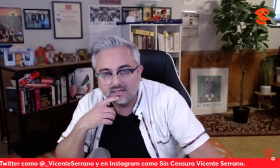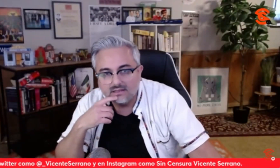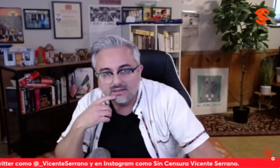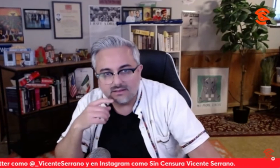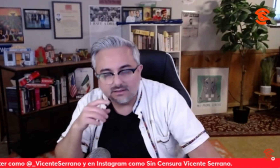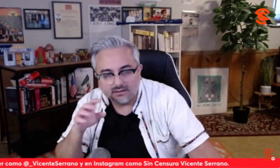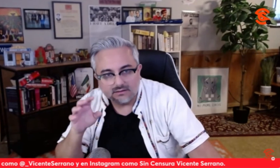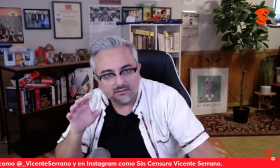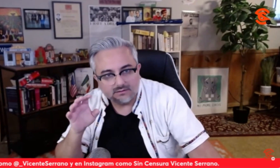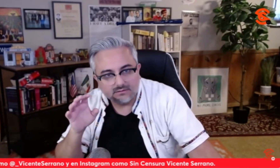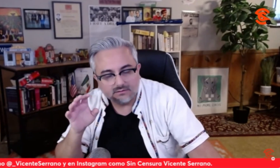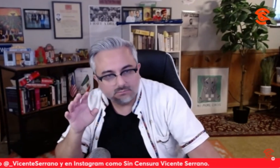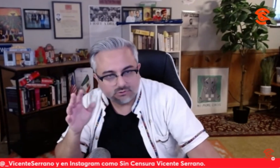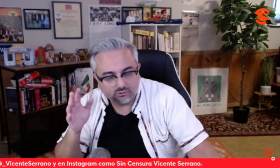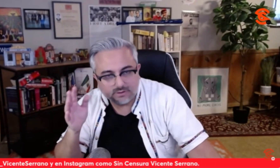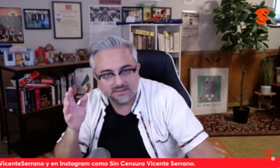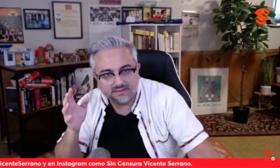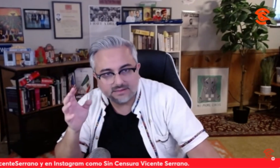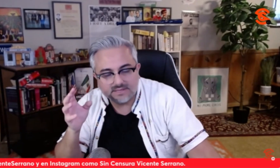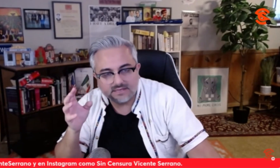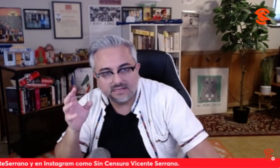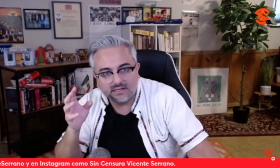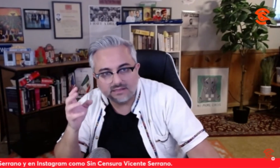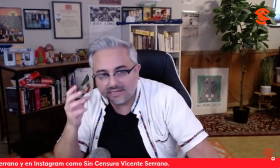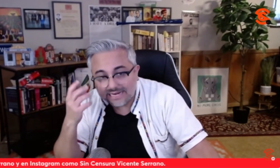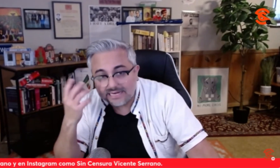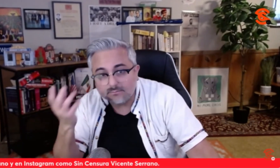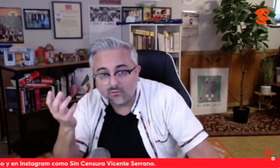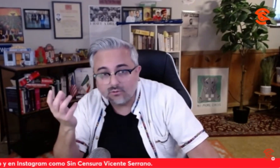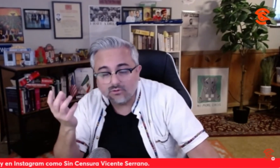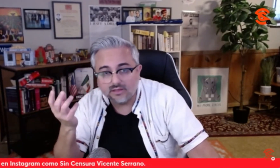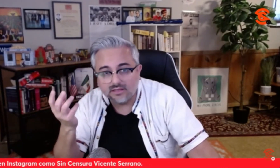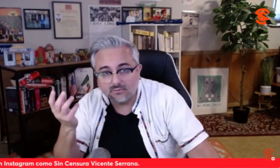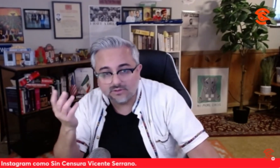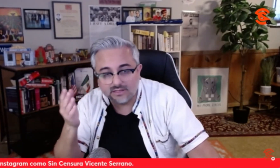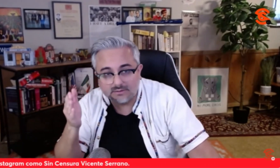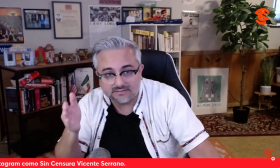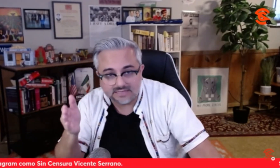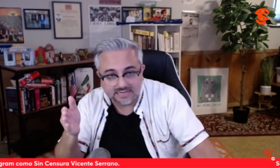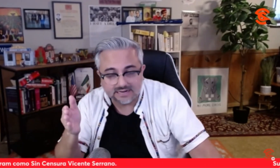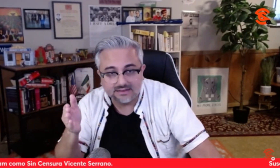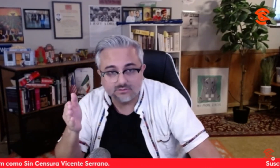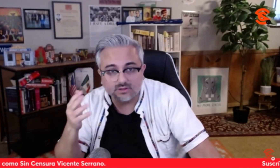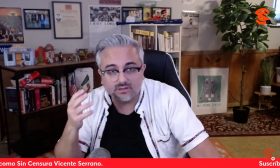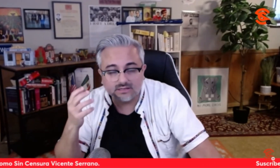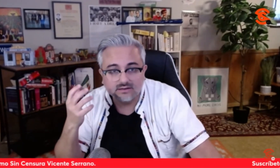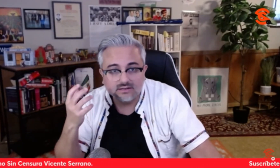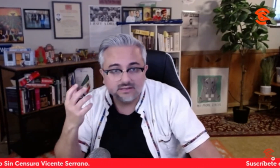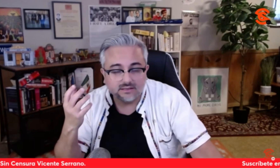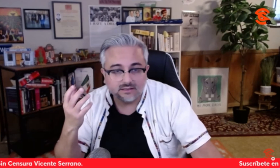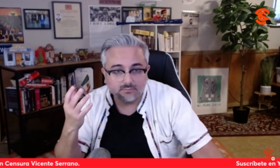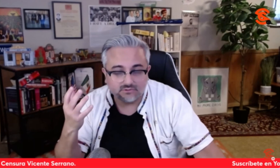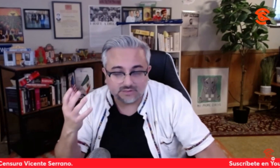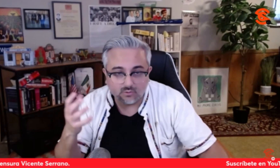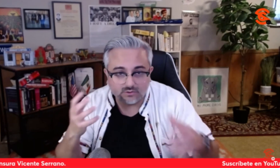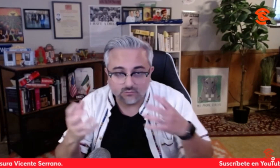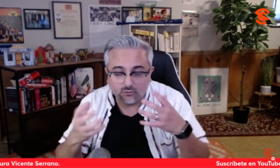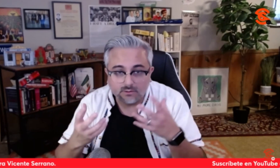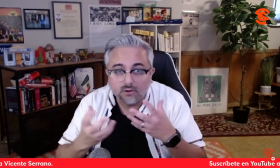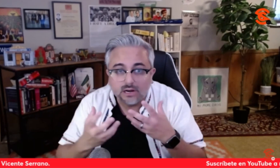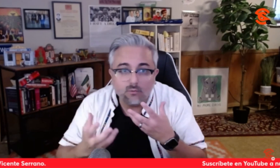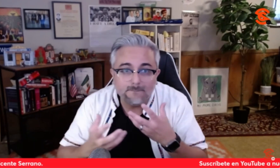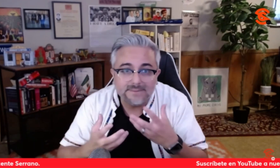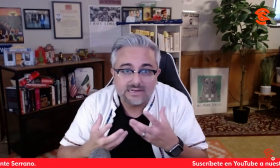Norteamérica. Pues obviamente también en el ánimo de obtener más tierras, de obtener, pues de alguna otra